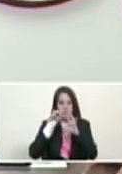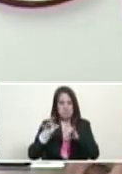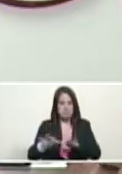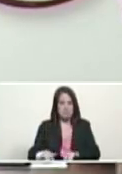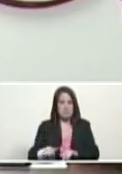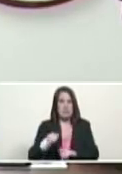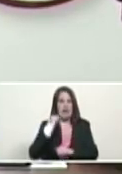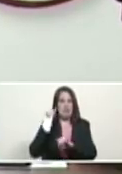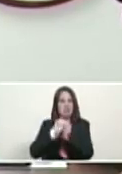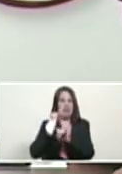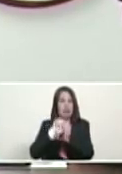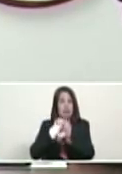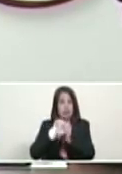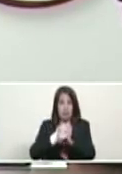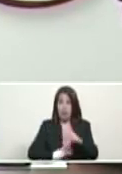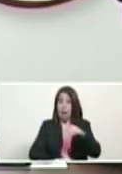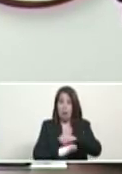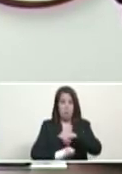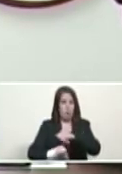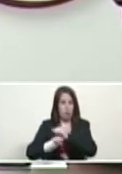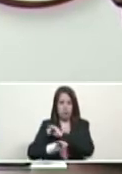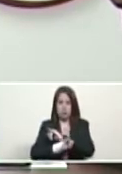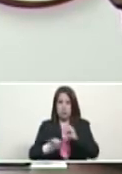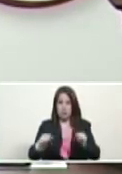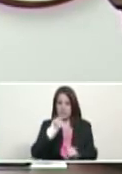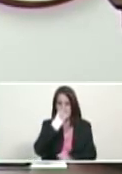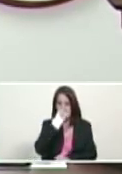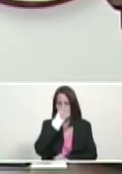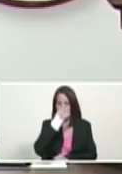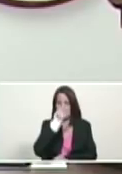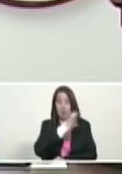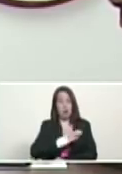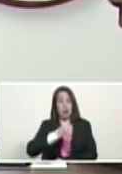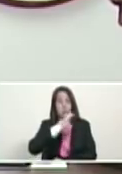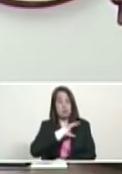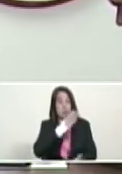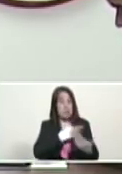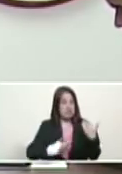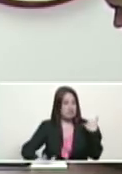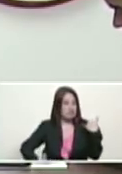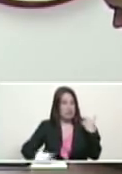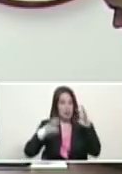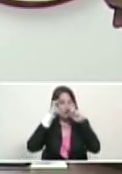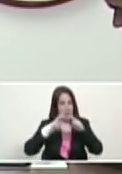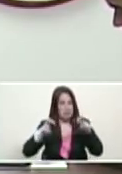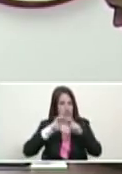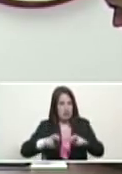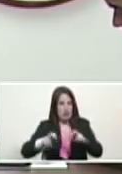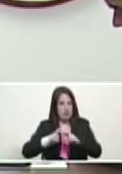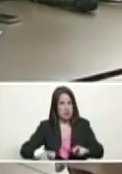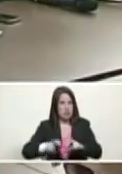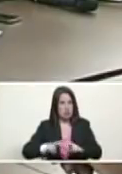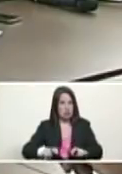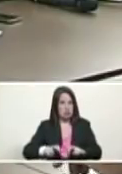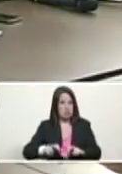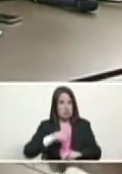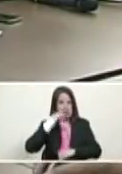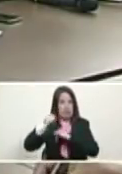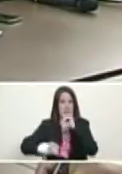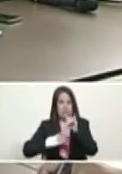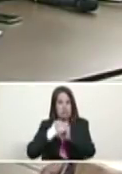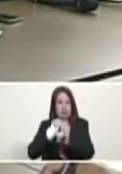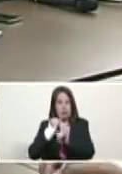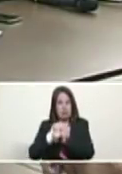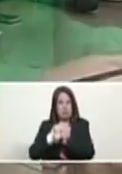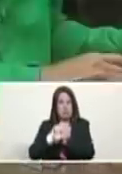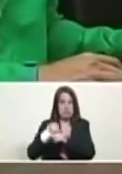Ya tenemos el apoyo de estos países. Esta comisión presidencial de investigación de este ciberataque, que